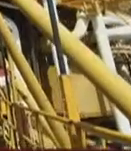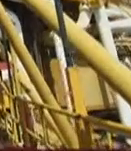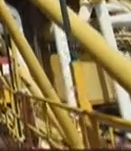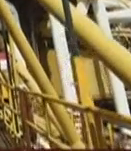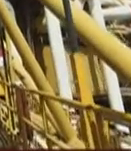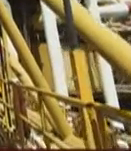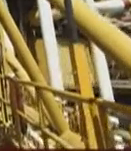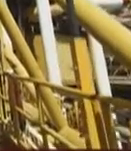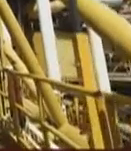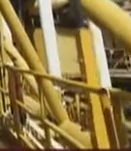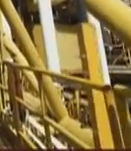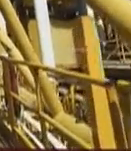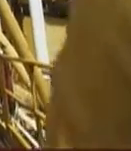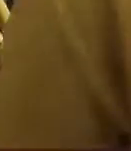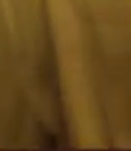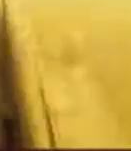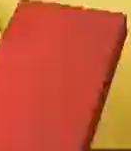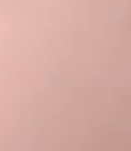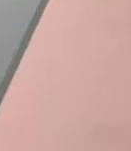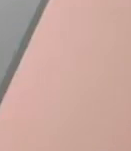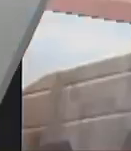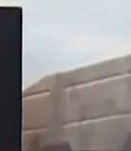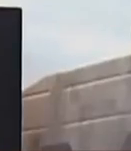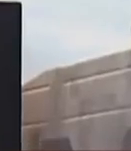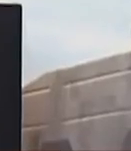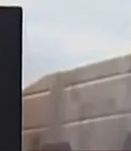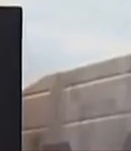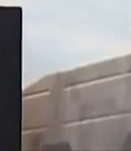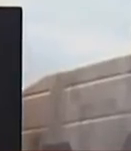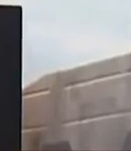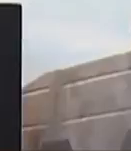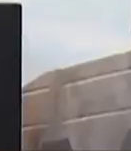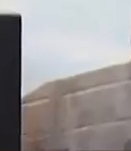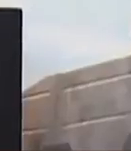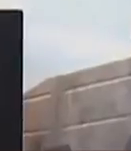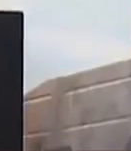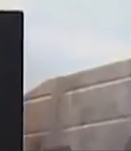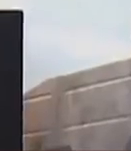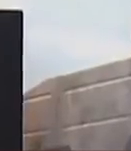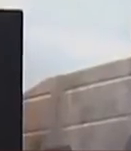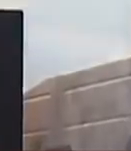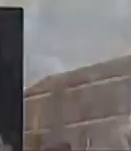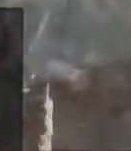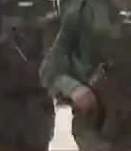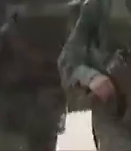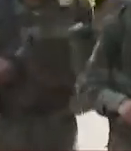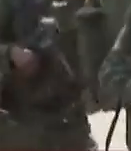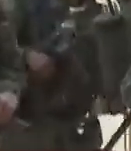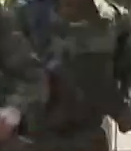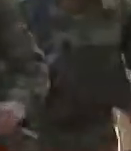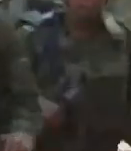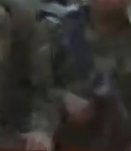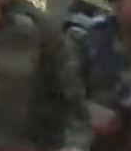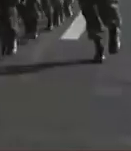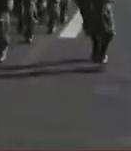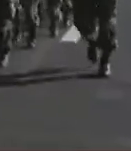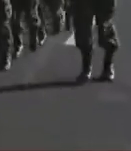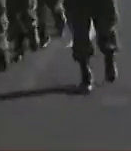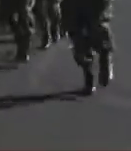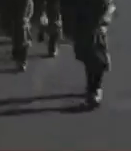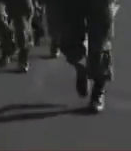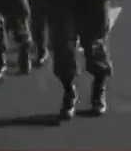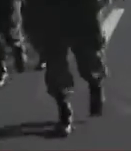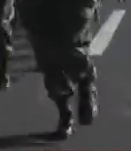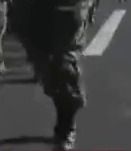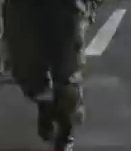trabajos de exploración y extracción en Campeche. El secretario de la Defensa Nacional, Salvador Cienfuegos Cepeda, afirma que el ejército